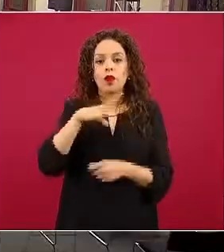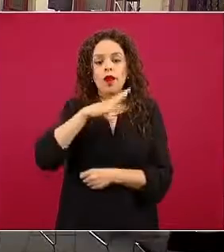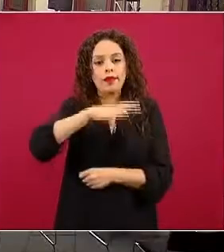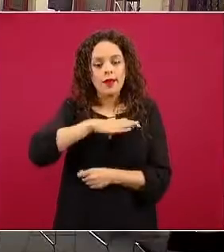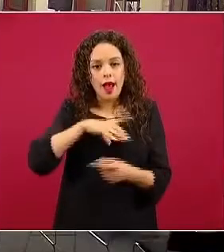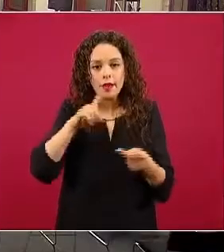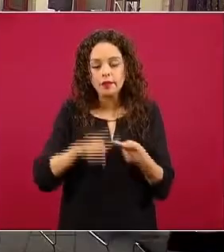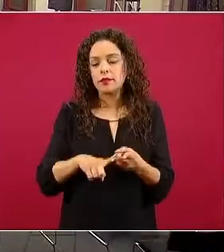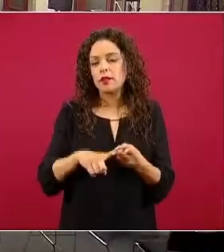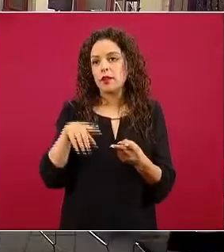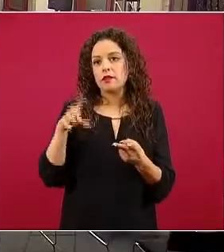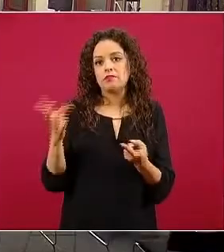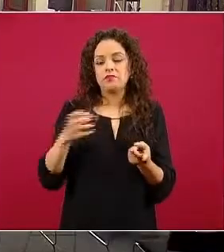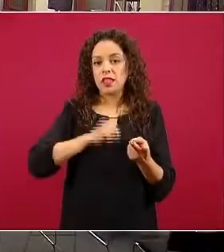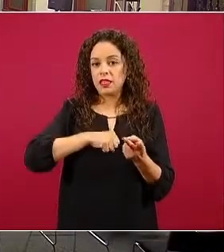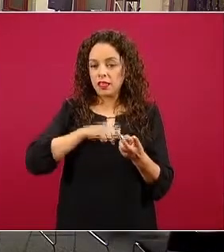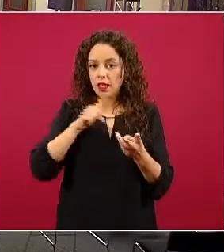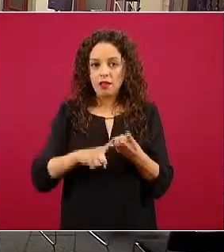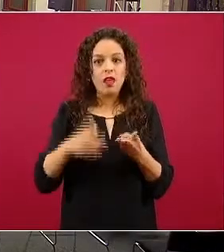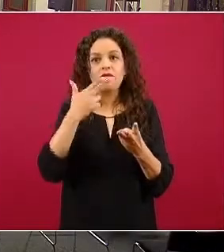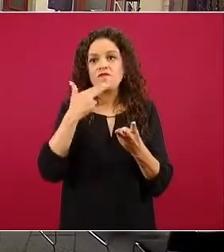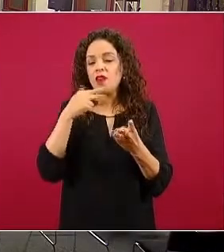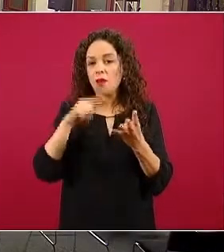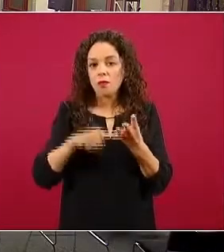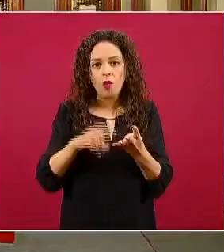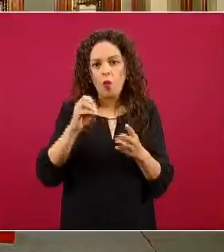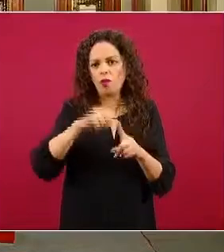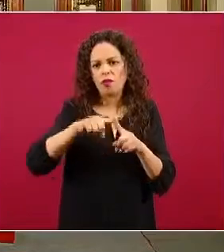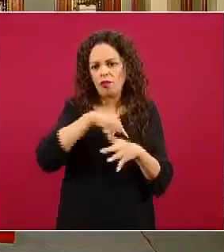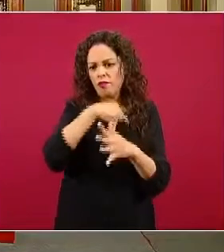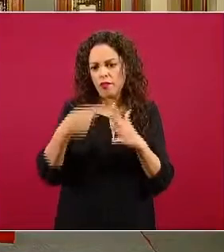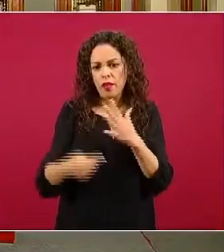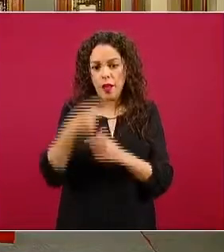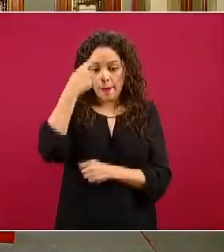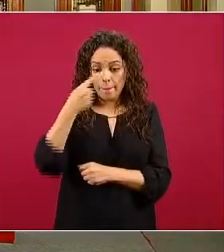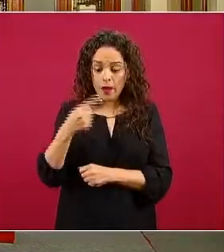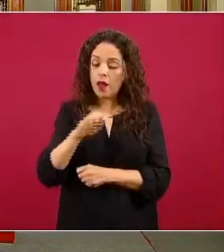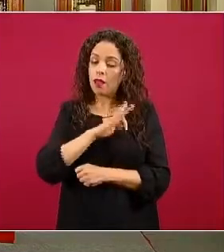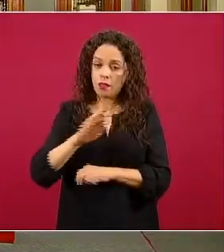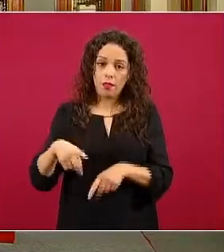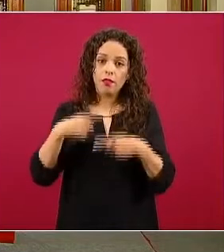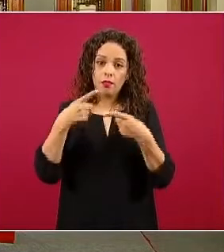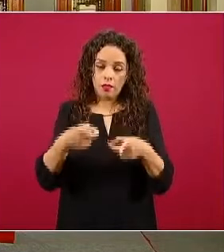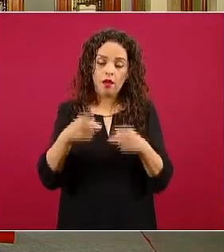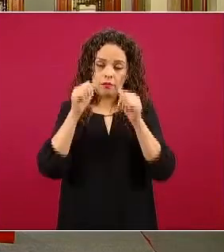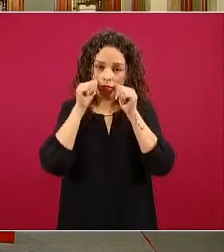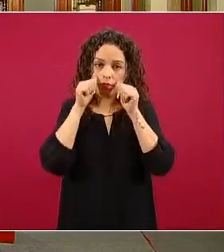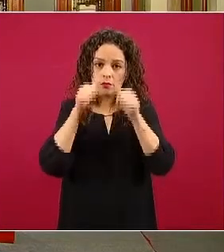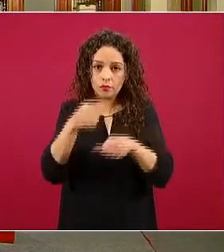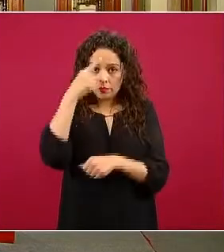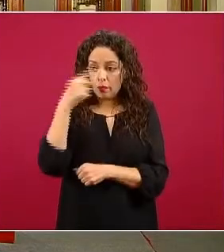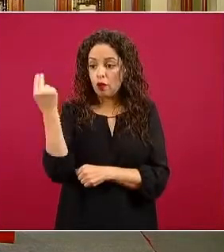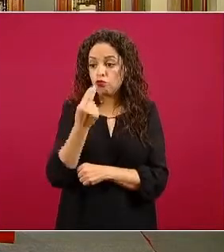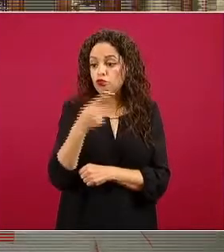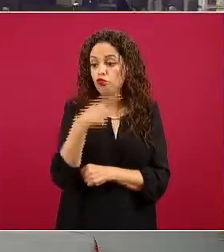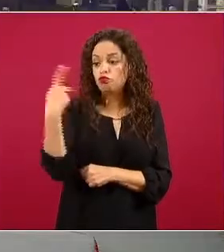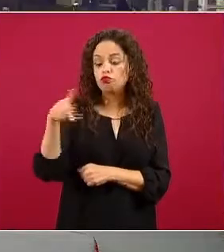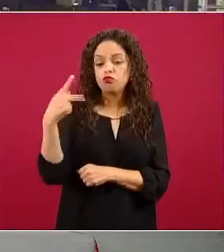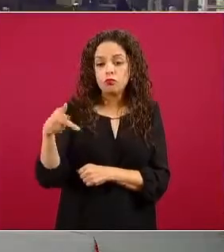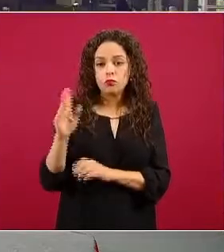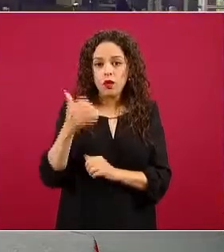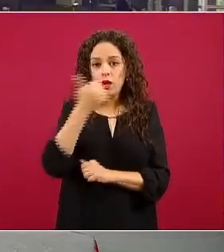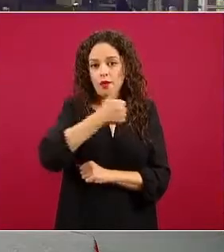con diabetes, con lo que sea, para recibir la atención que requieren por su cuadro.